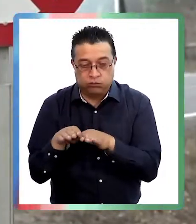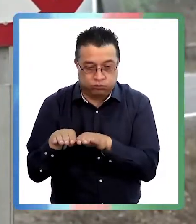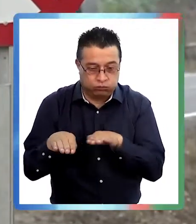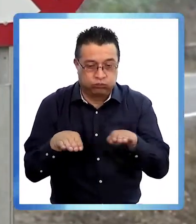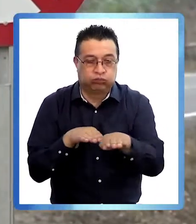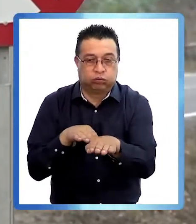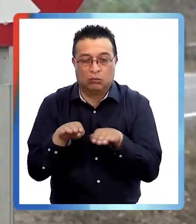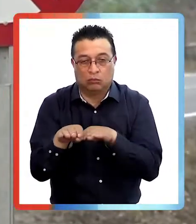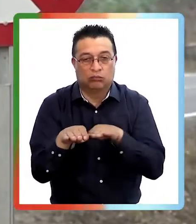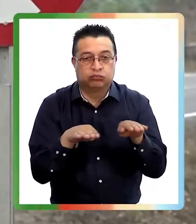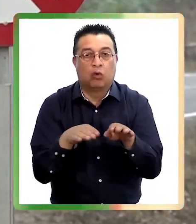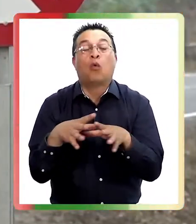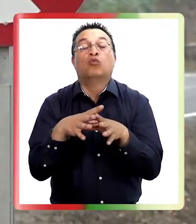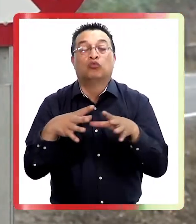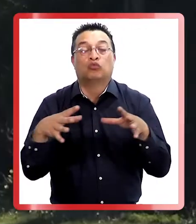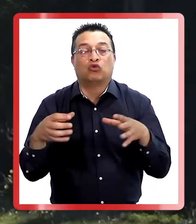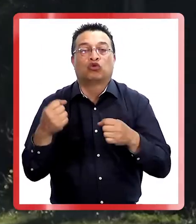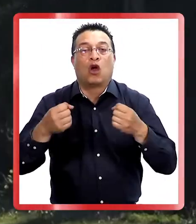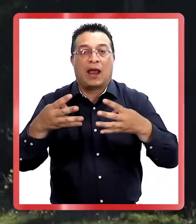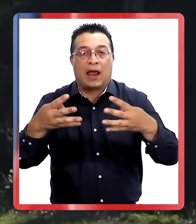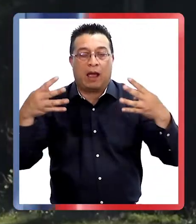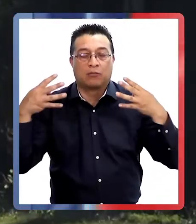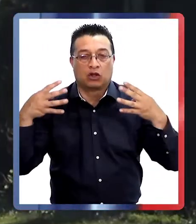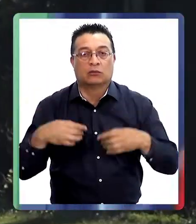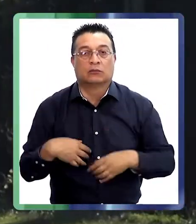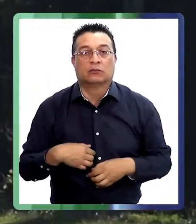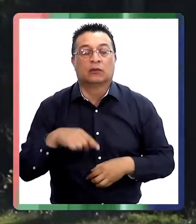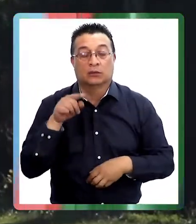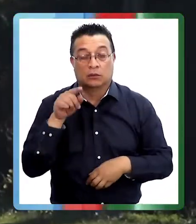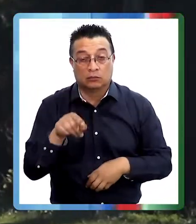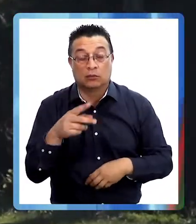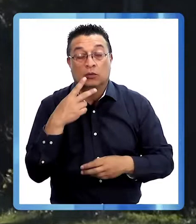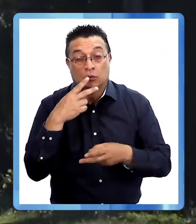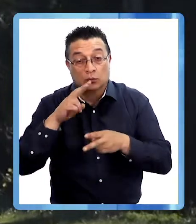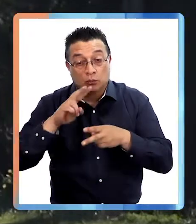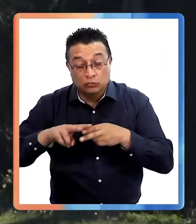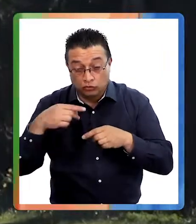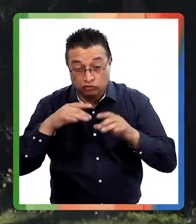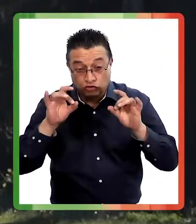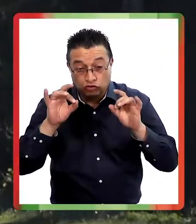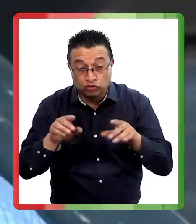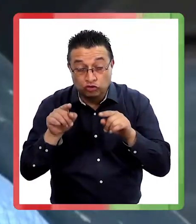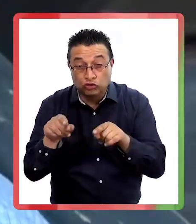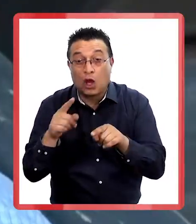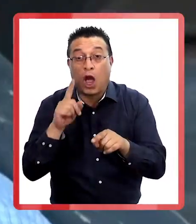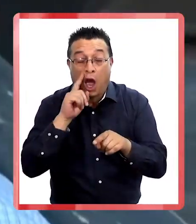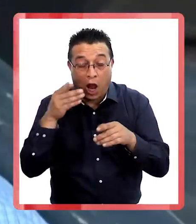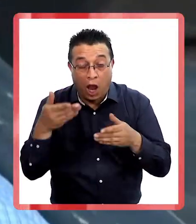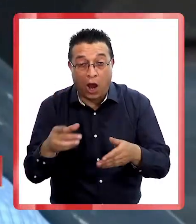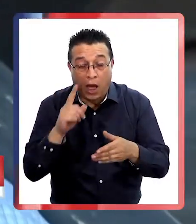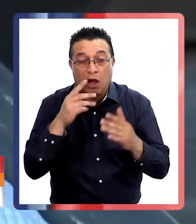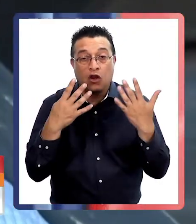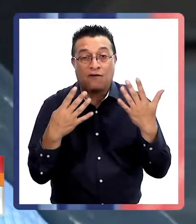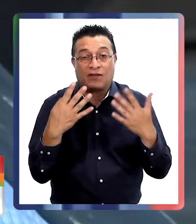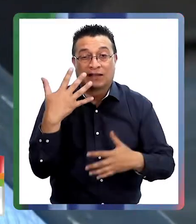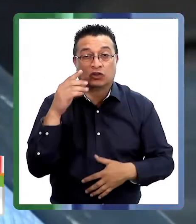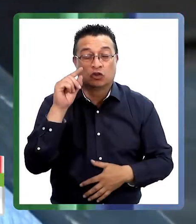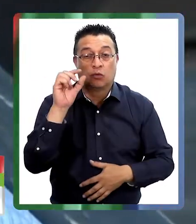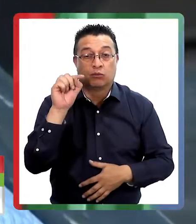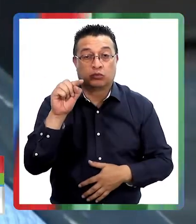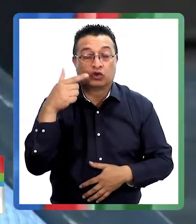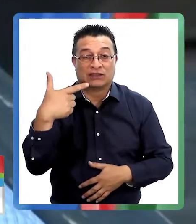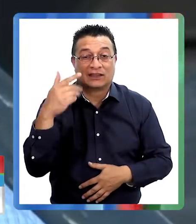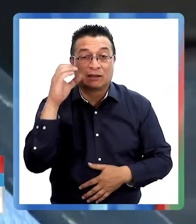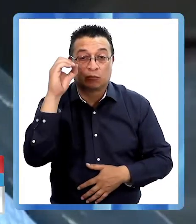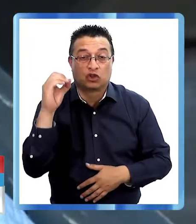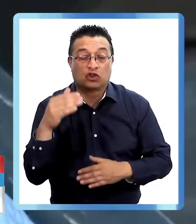adelantamientos por el flujo elevado de camiones. El primero es del kilómetro 0 al 21, que actualmente cuenta con un 95.7% de